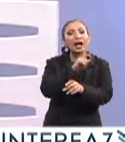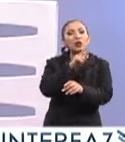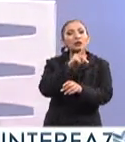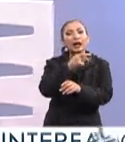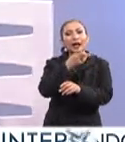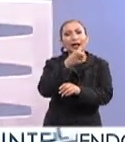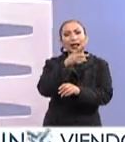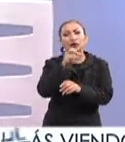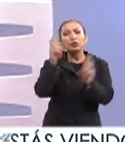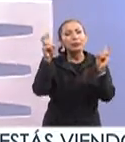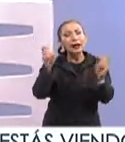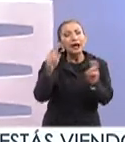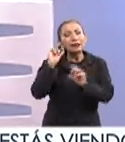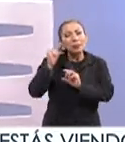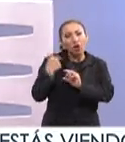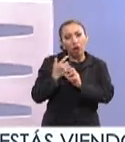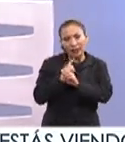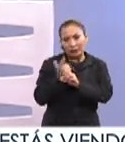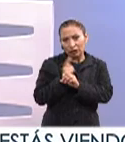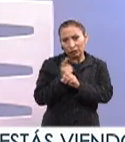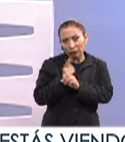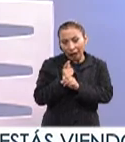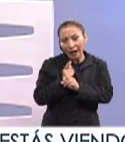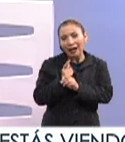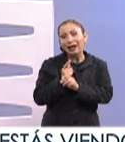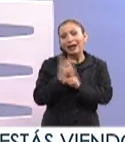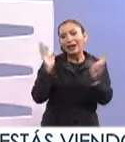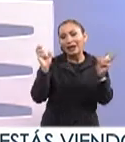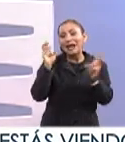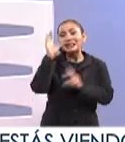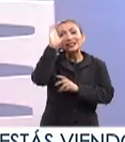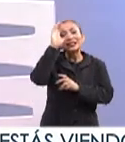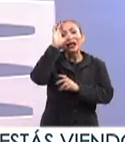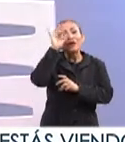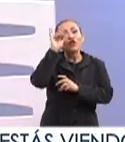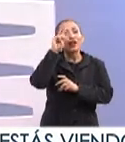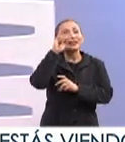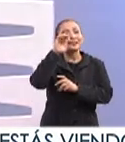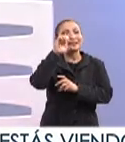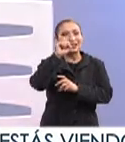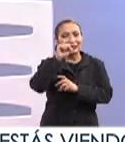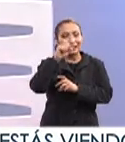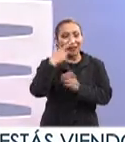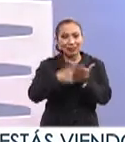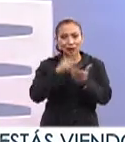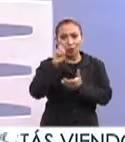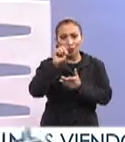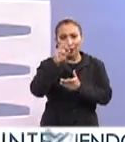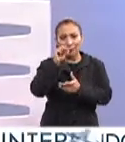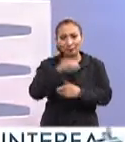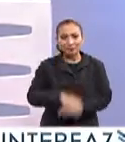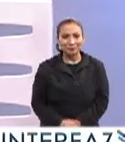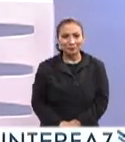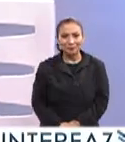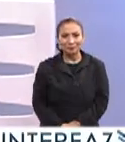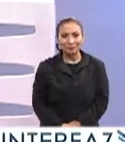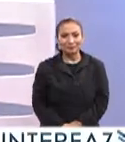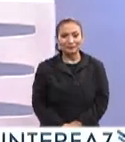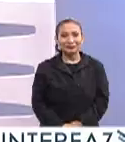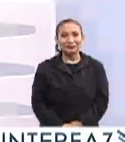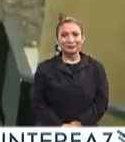Luisa Guerrero sobre la recién creada licenciatura en Ciencias Forenses de la UNAM.